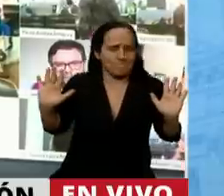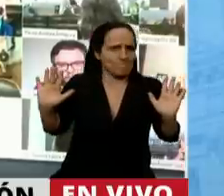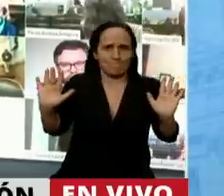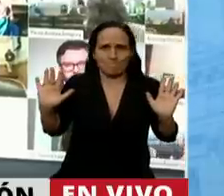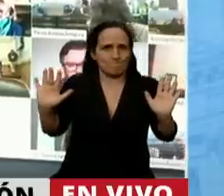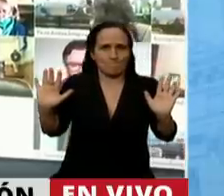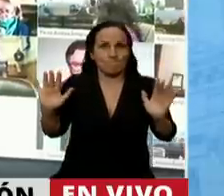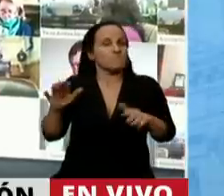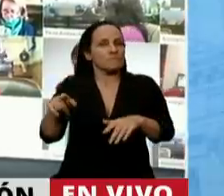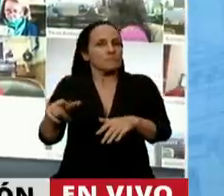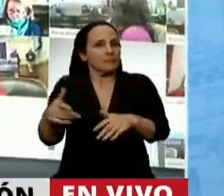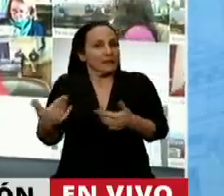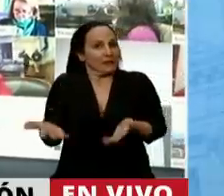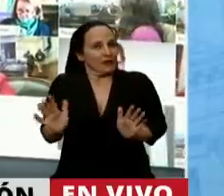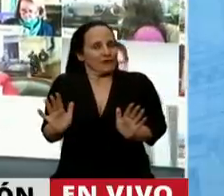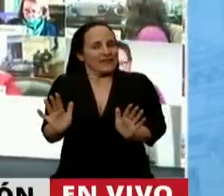Con lo cual,